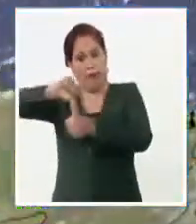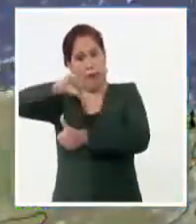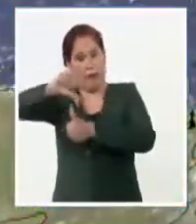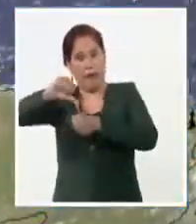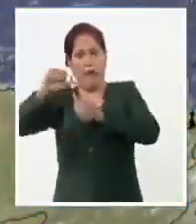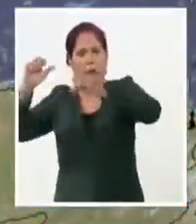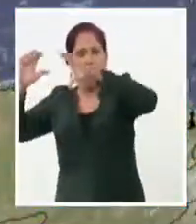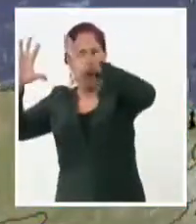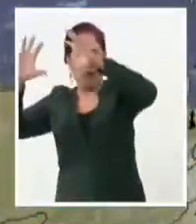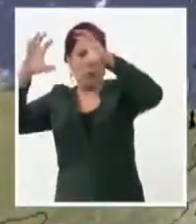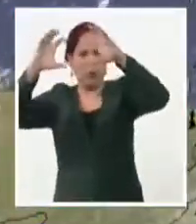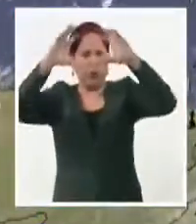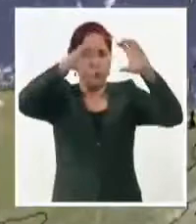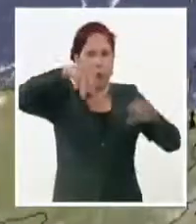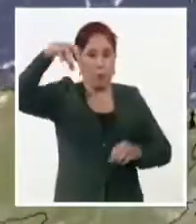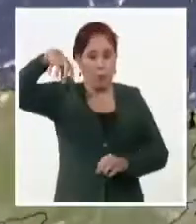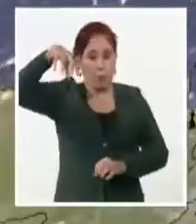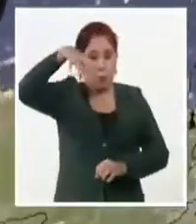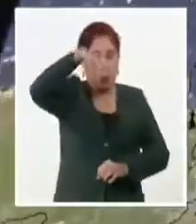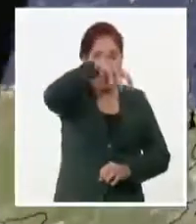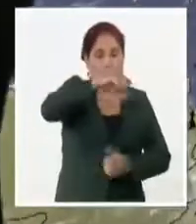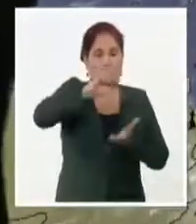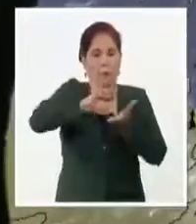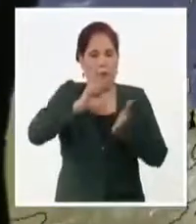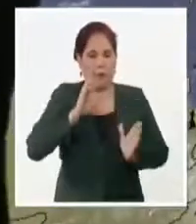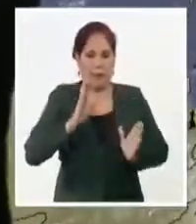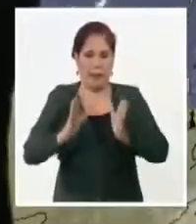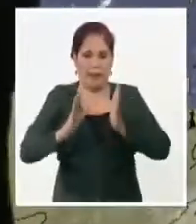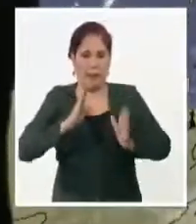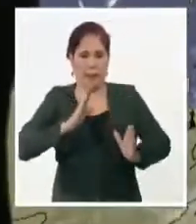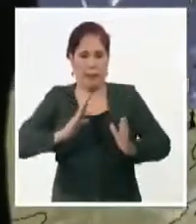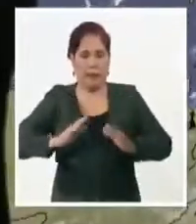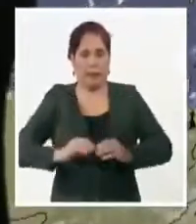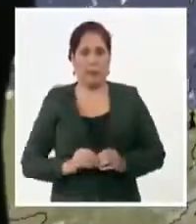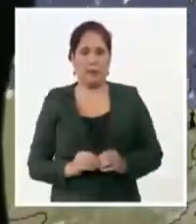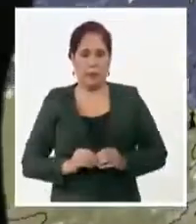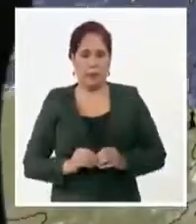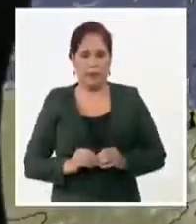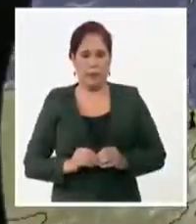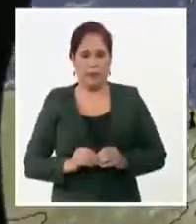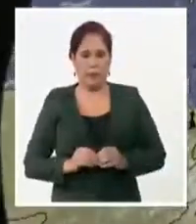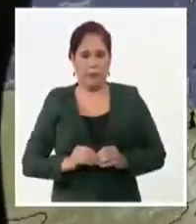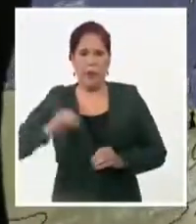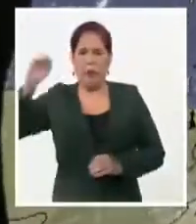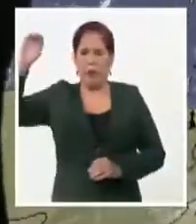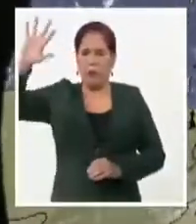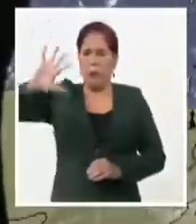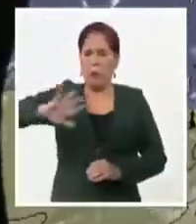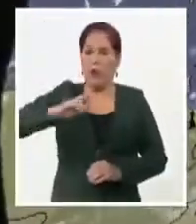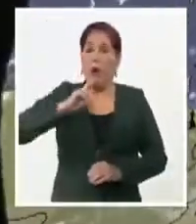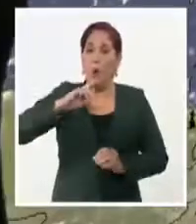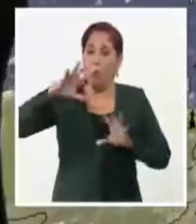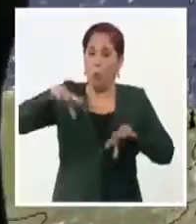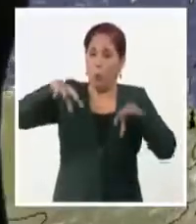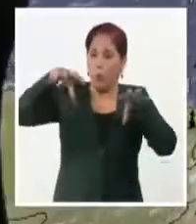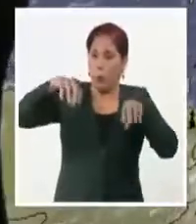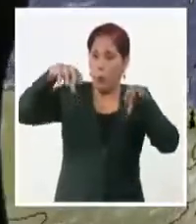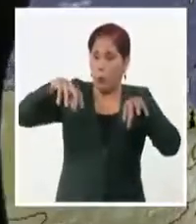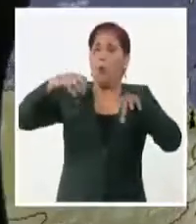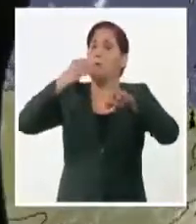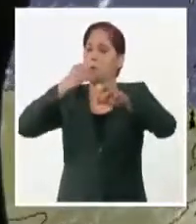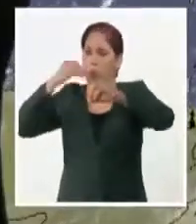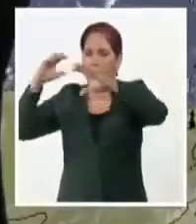nublados con chubascos y lluvias en la región central de nuestro país. También un flujo del suroeste húmedo que mantiene nublados